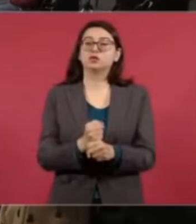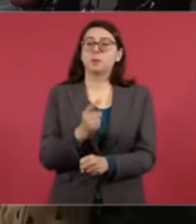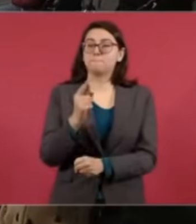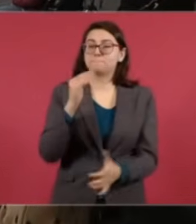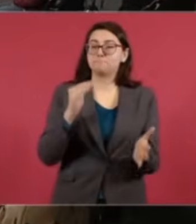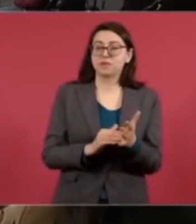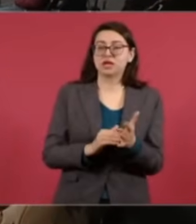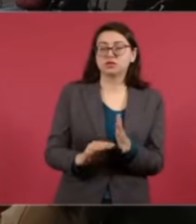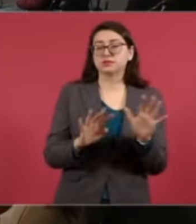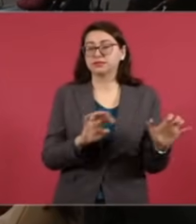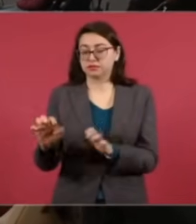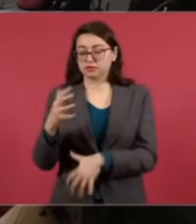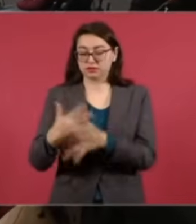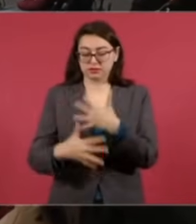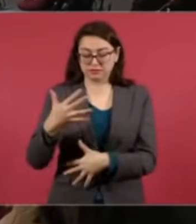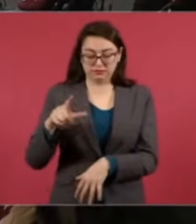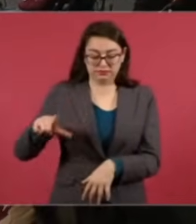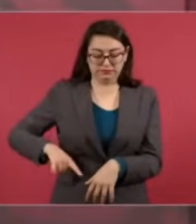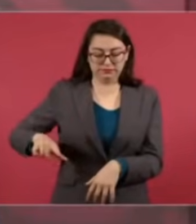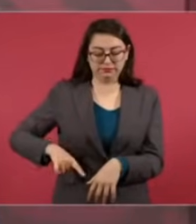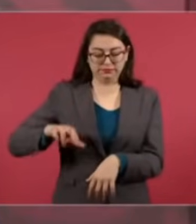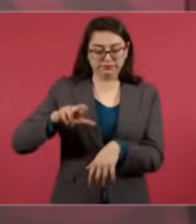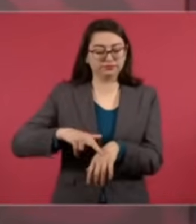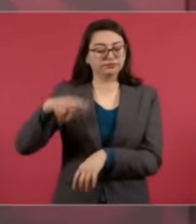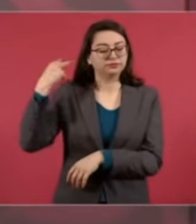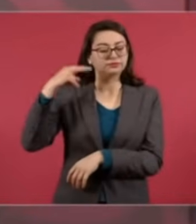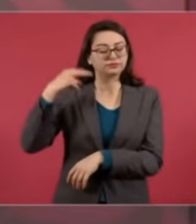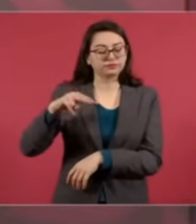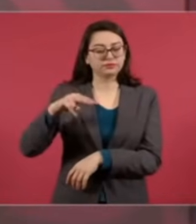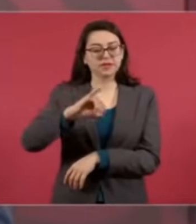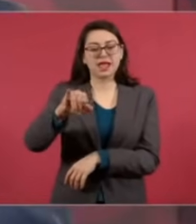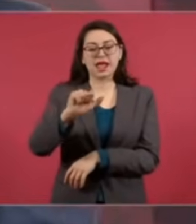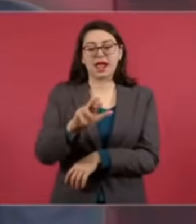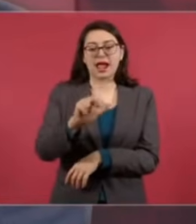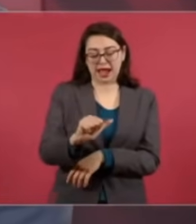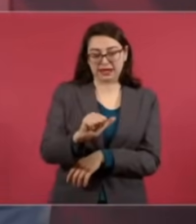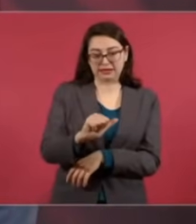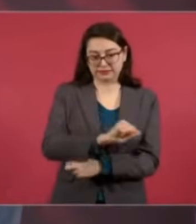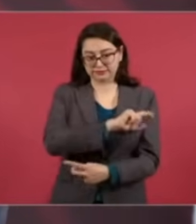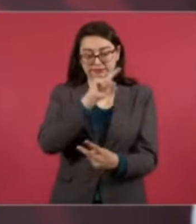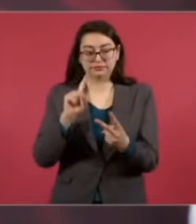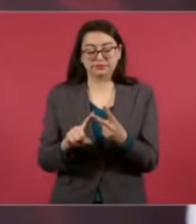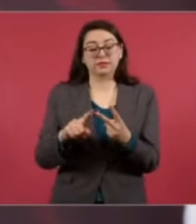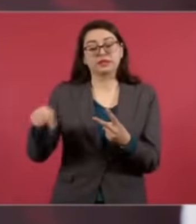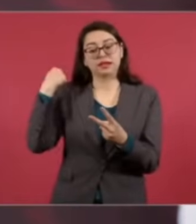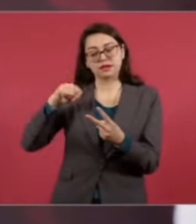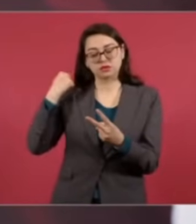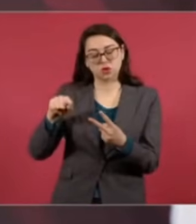gobernaba Heriberto Jara de la Cruz, el general Francisco J. Múgica en